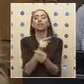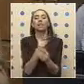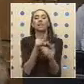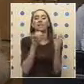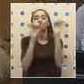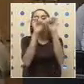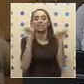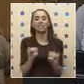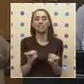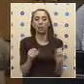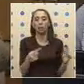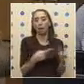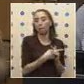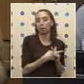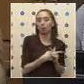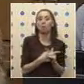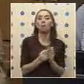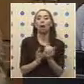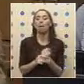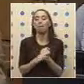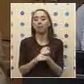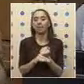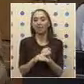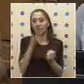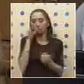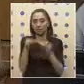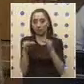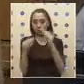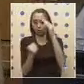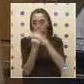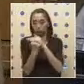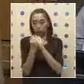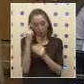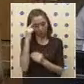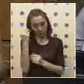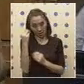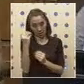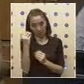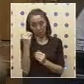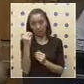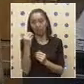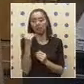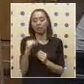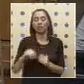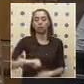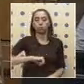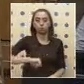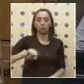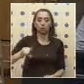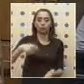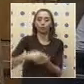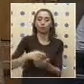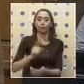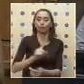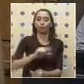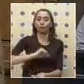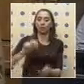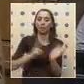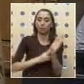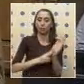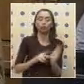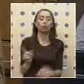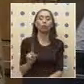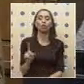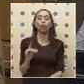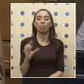para hacer pillerías como dice la Corte Suprema con ingenio y por lo tanto la ilusión no es un delito ese sí que sería